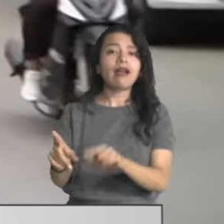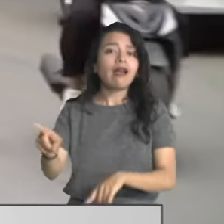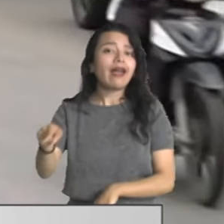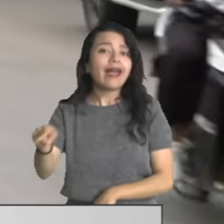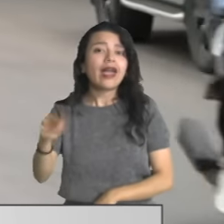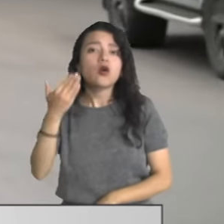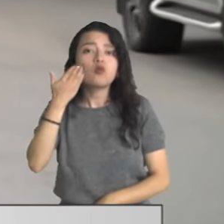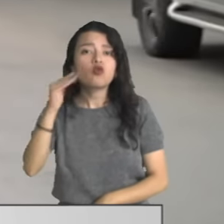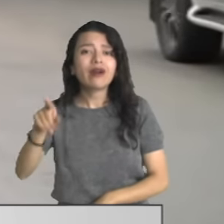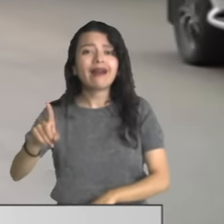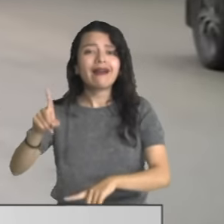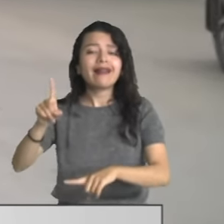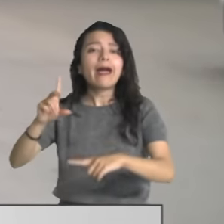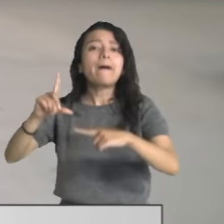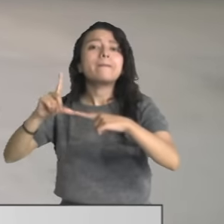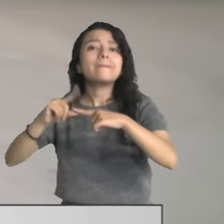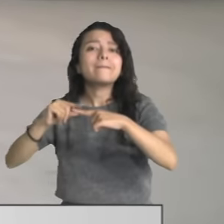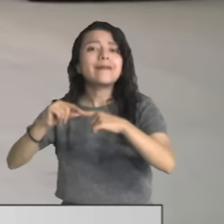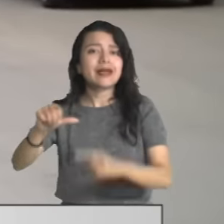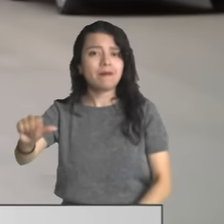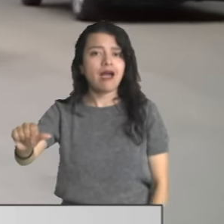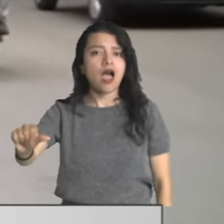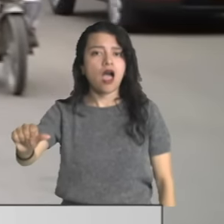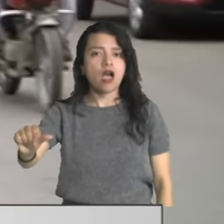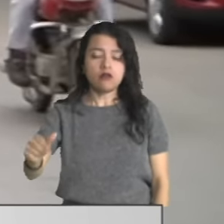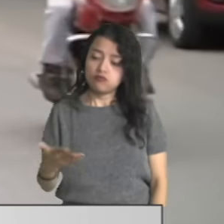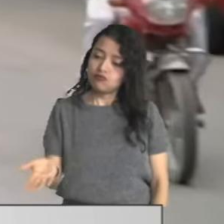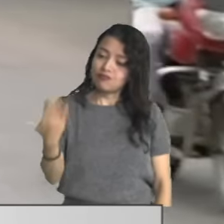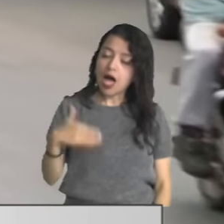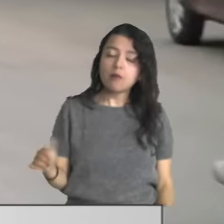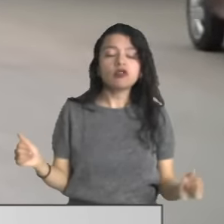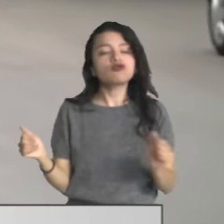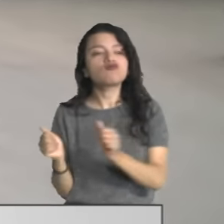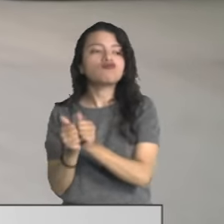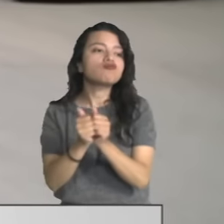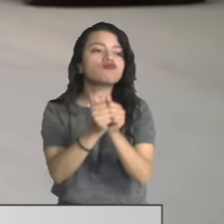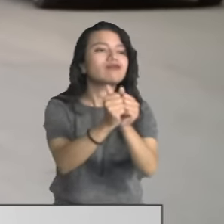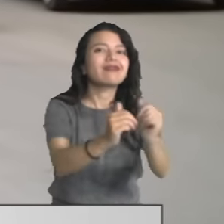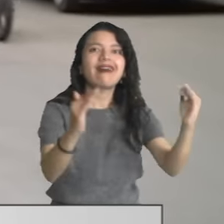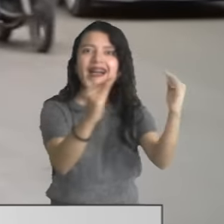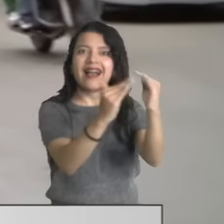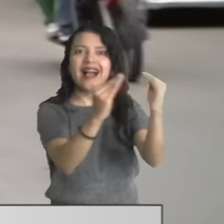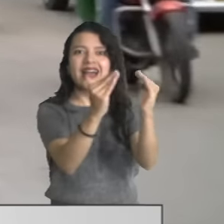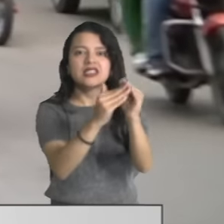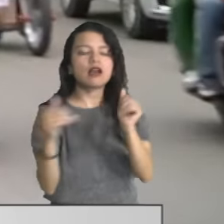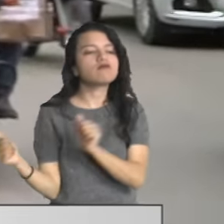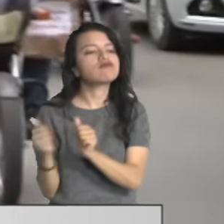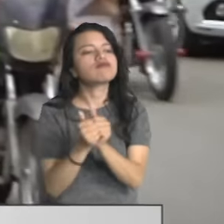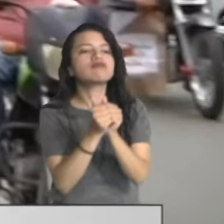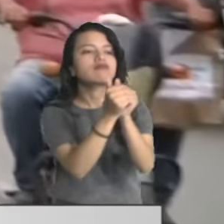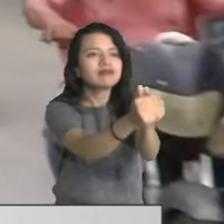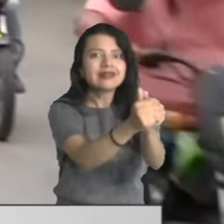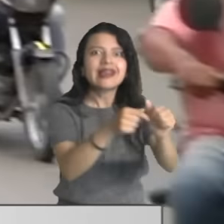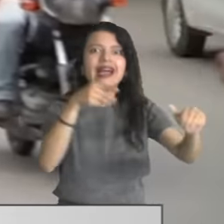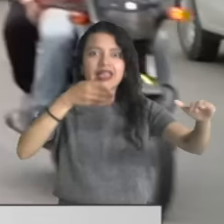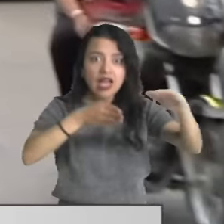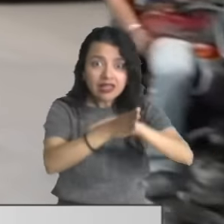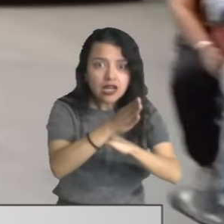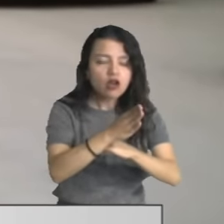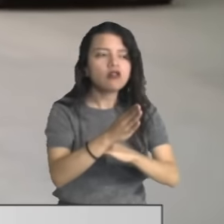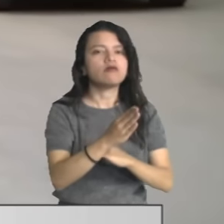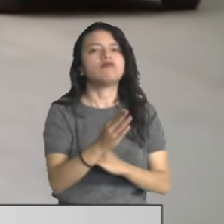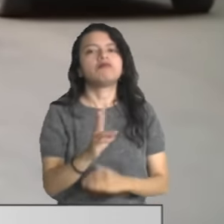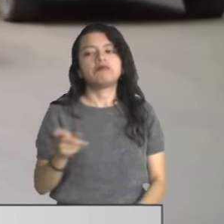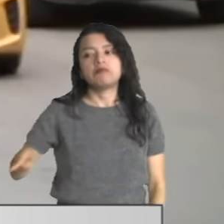la llevó hasta una vivienda en el municipio de Magangué, donde cometió todo tipo de vejámenes sexuales con esta menor. Se llenó de